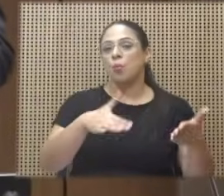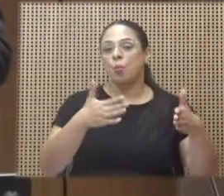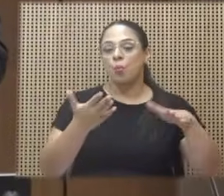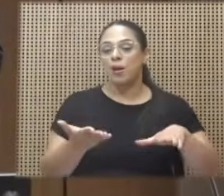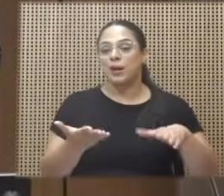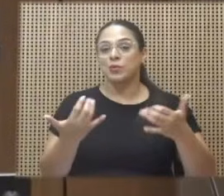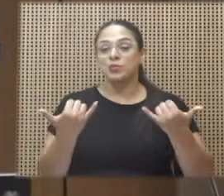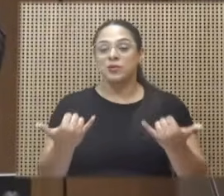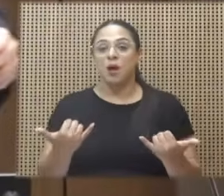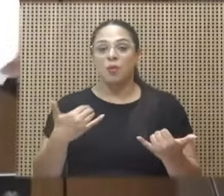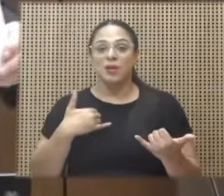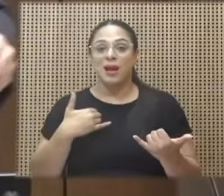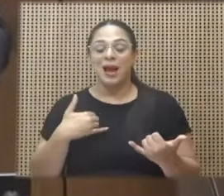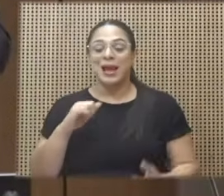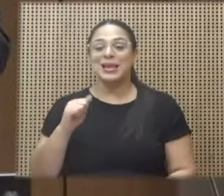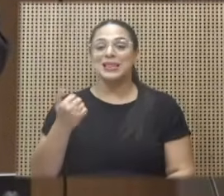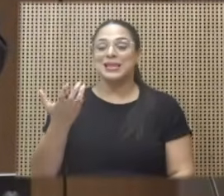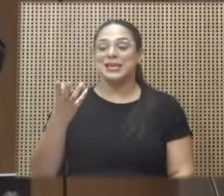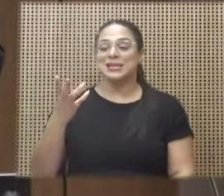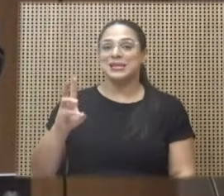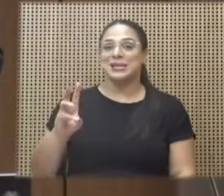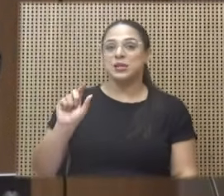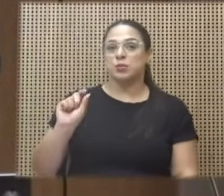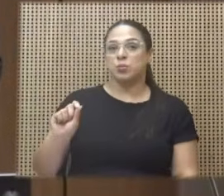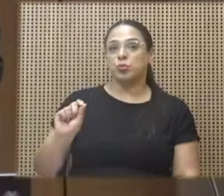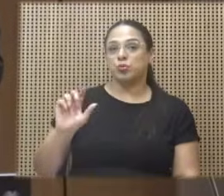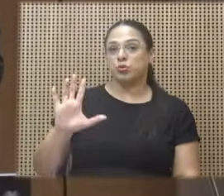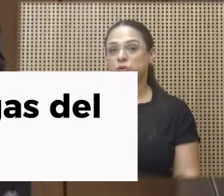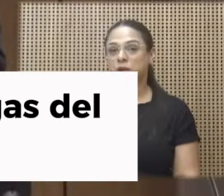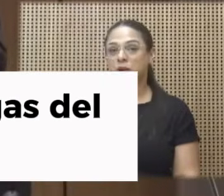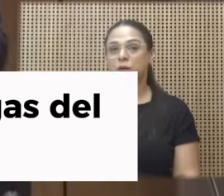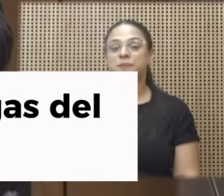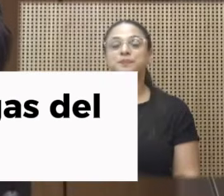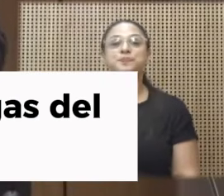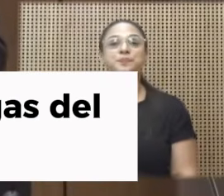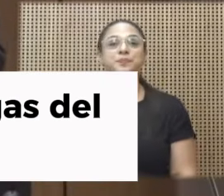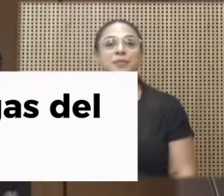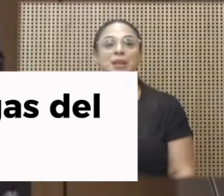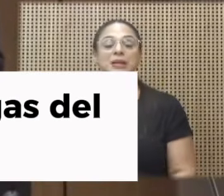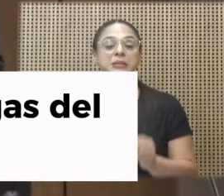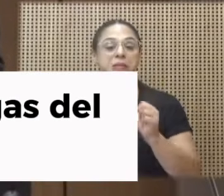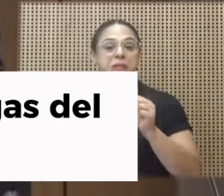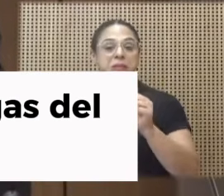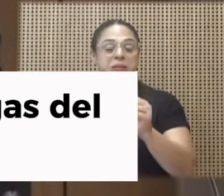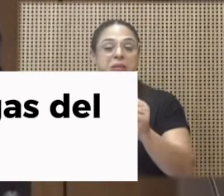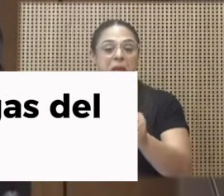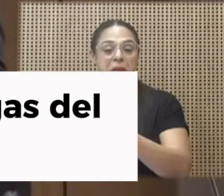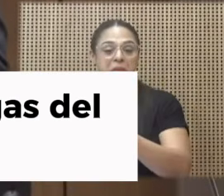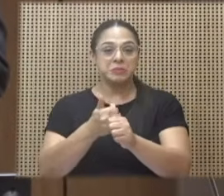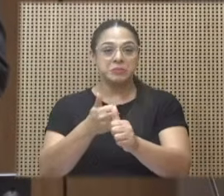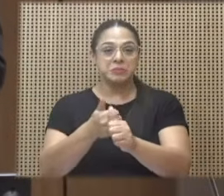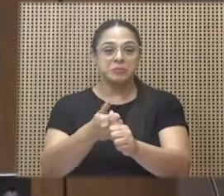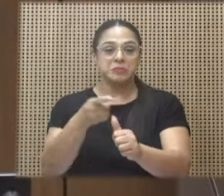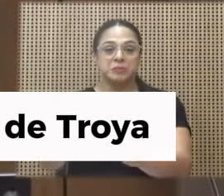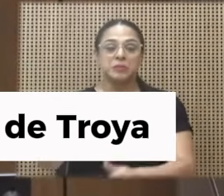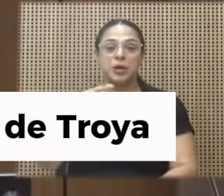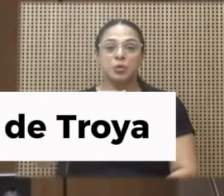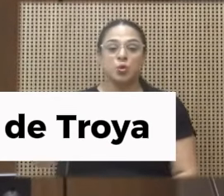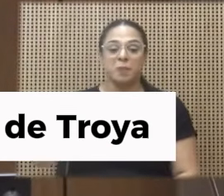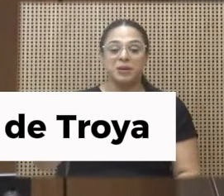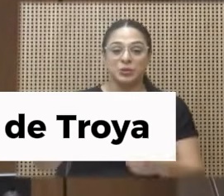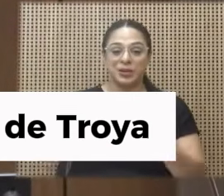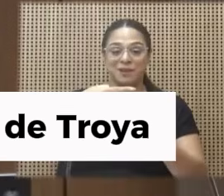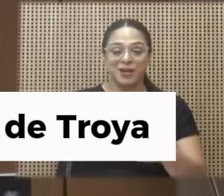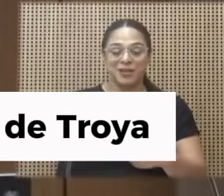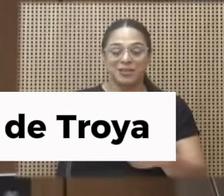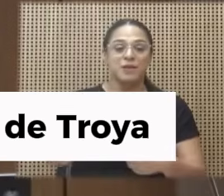tenemos 16.5. Si seguimos a este ritmo, pronto escucharemos a los colegas del frente haciendo los